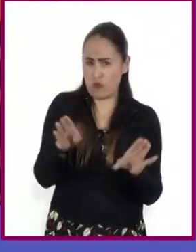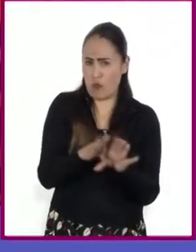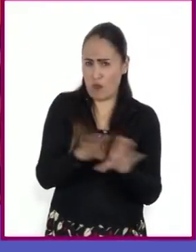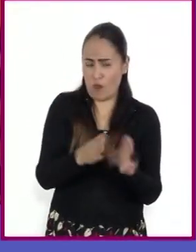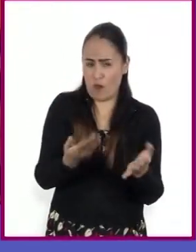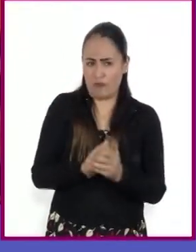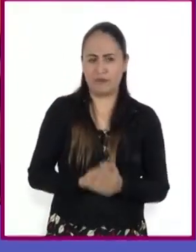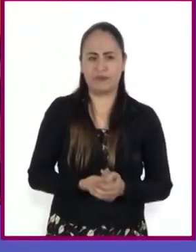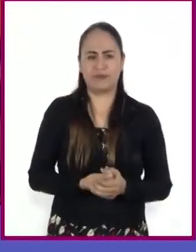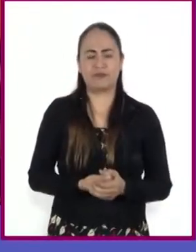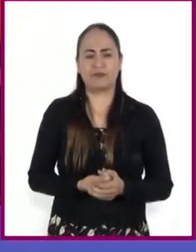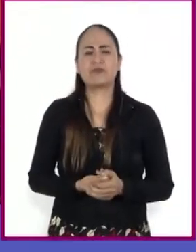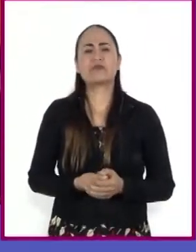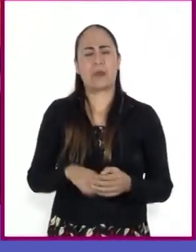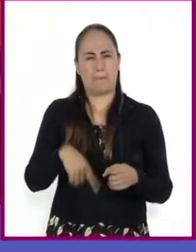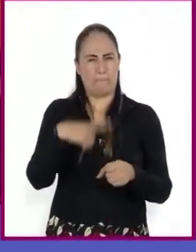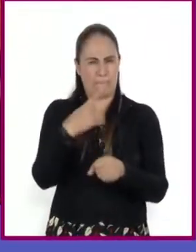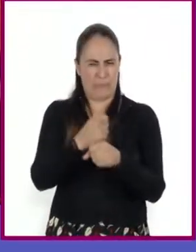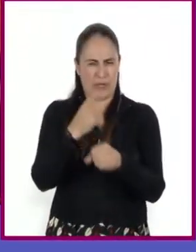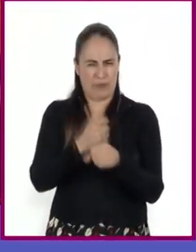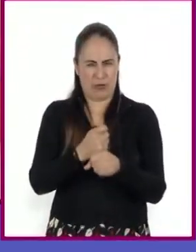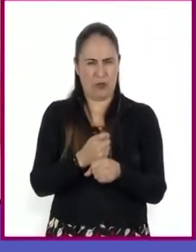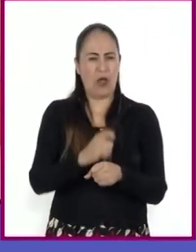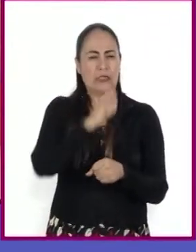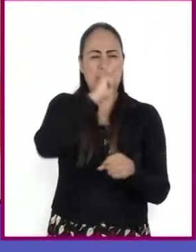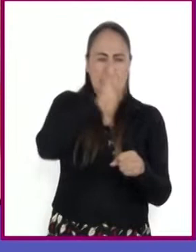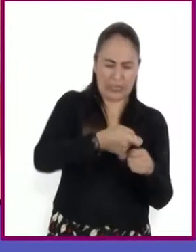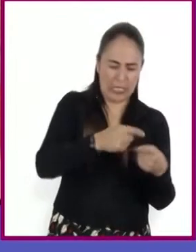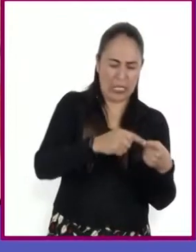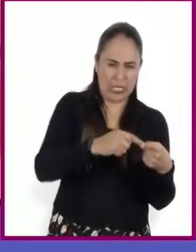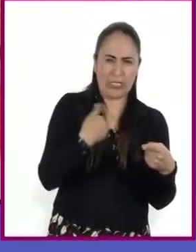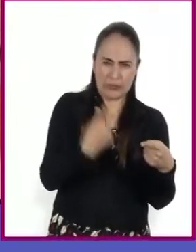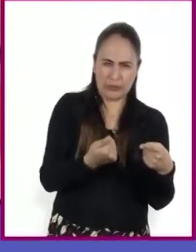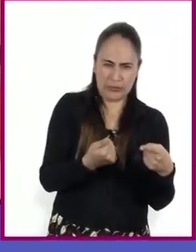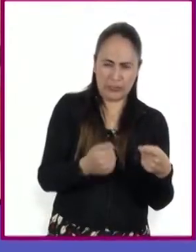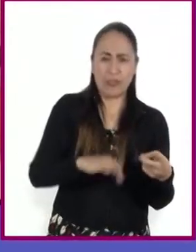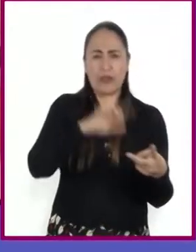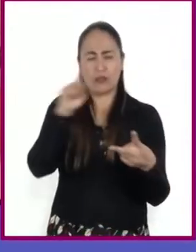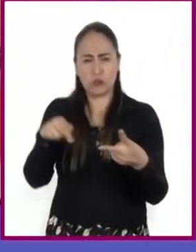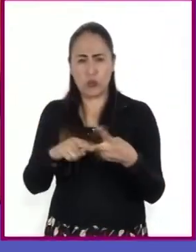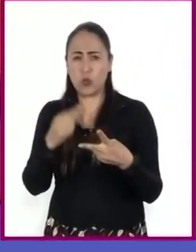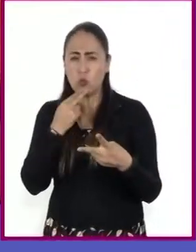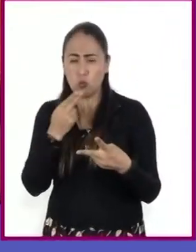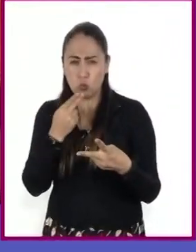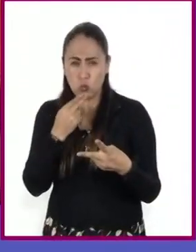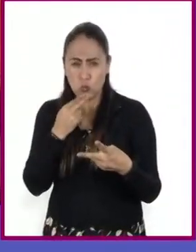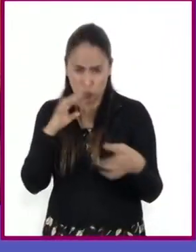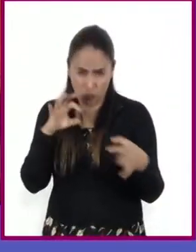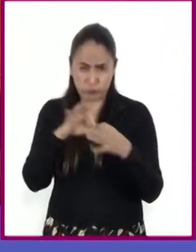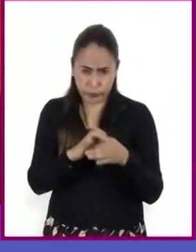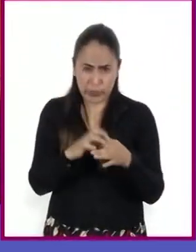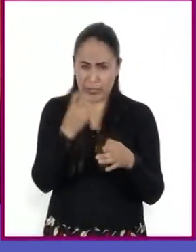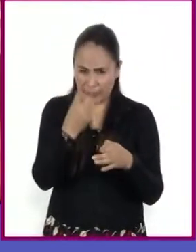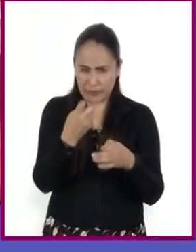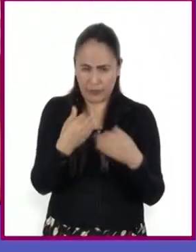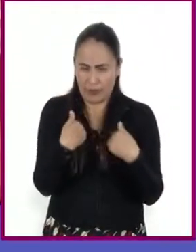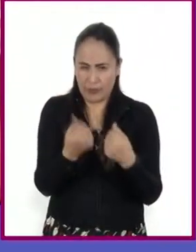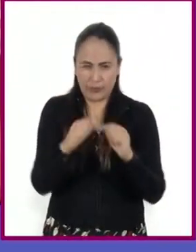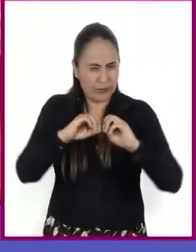nos aseguramos de tener claro tanto el significado como el uso del concepto que definiremos.